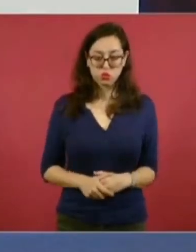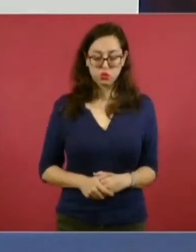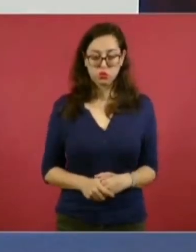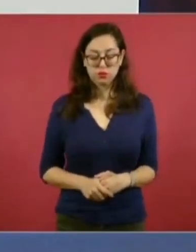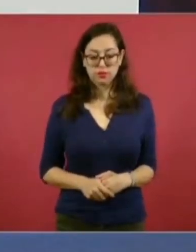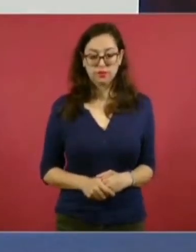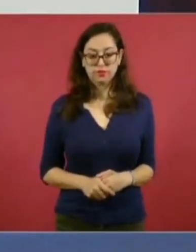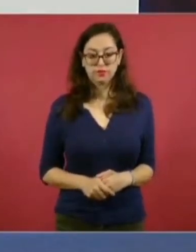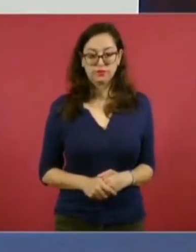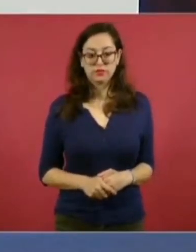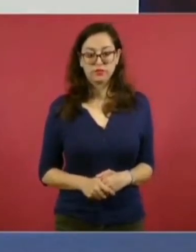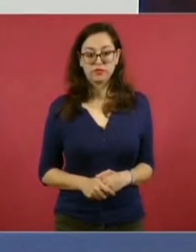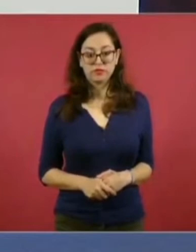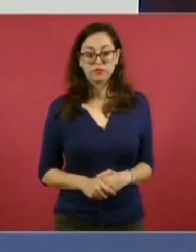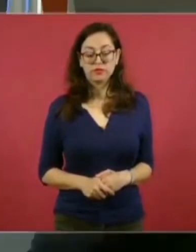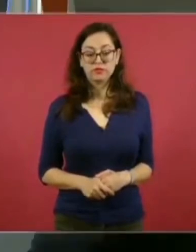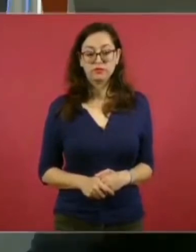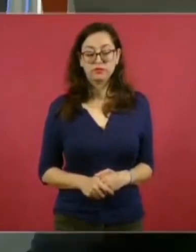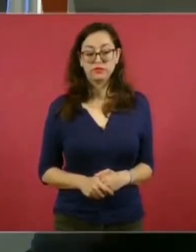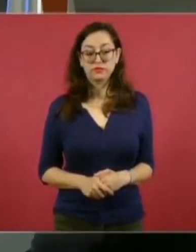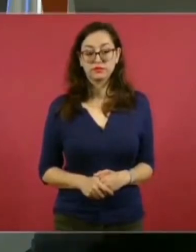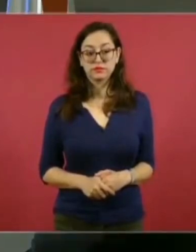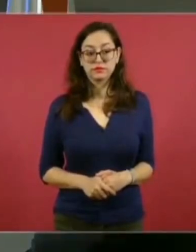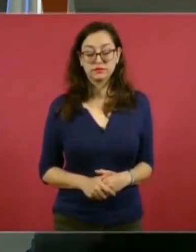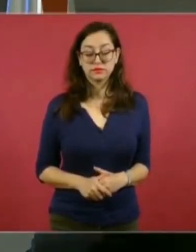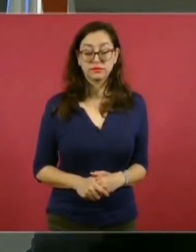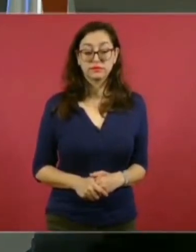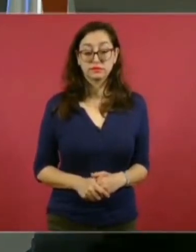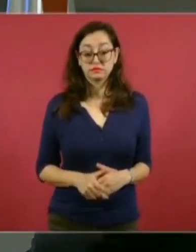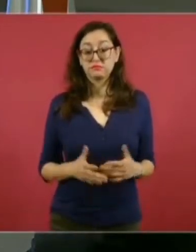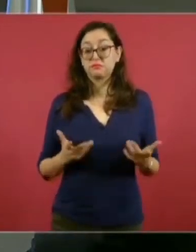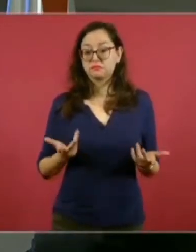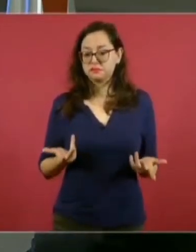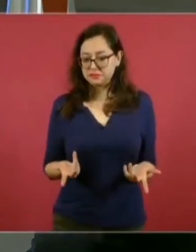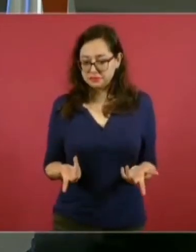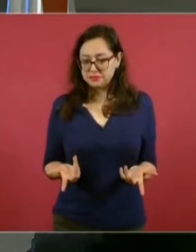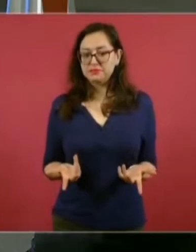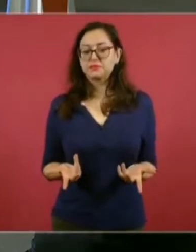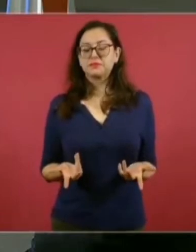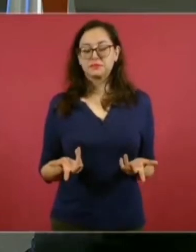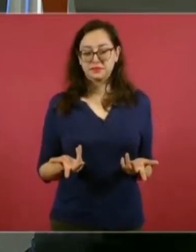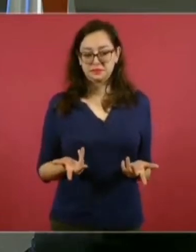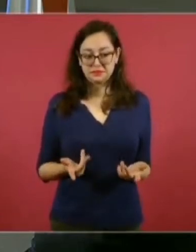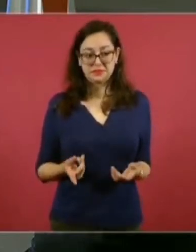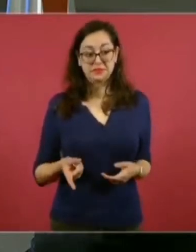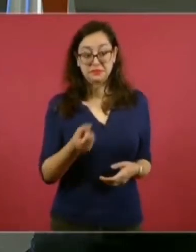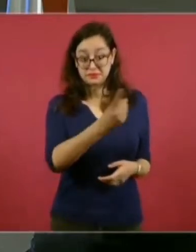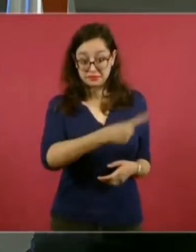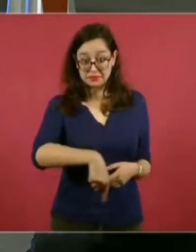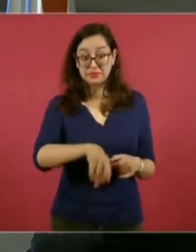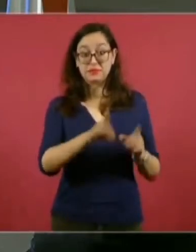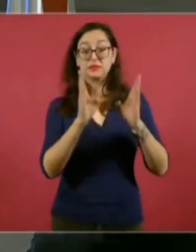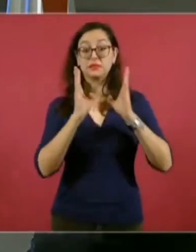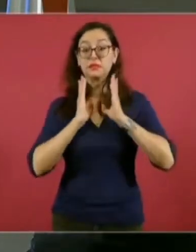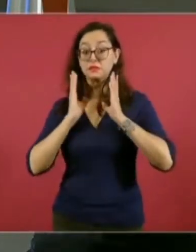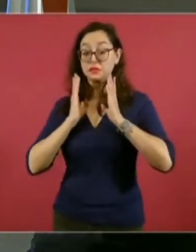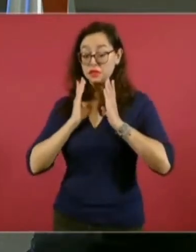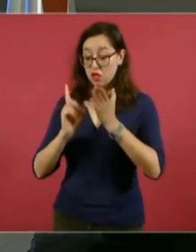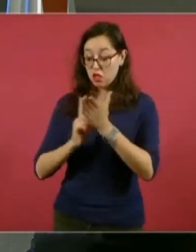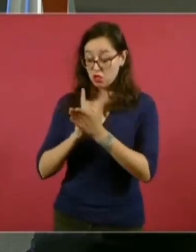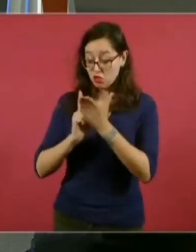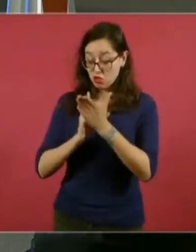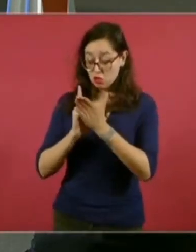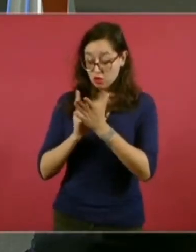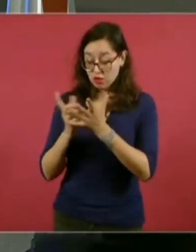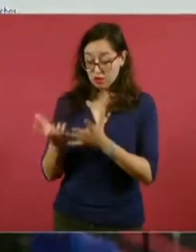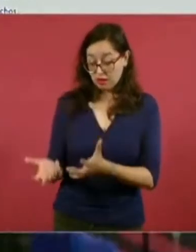De acuerdo con esta versión, en el momento en que los militares rescataban la droga